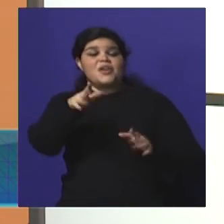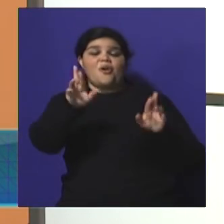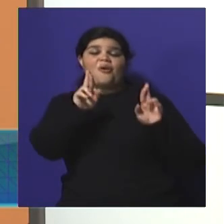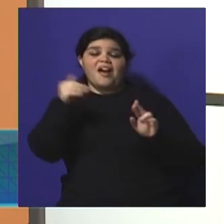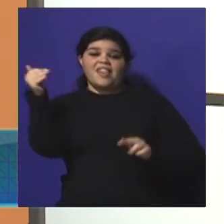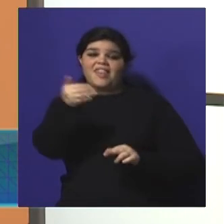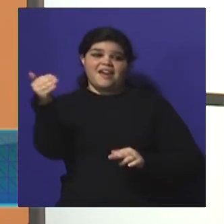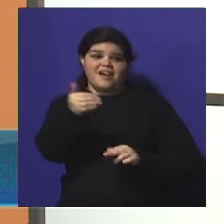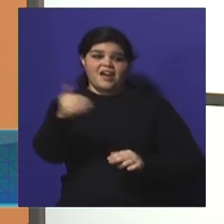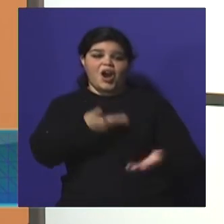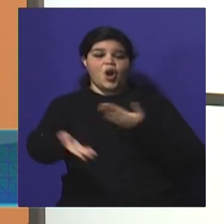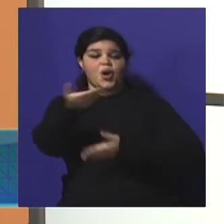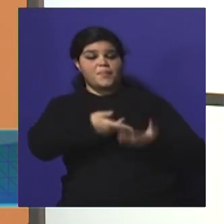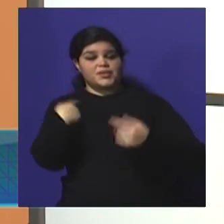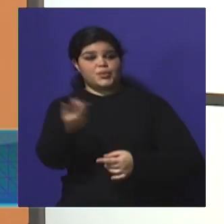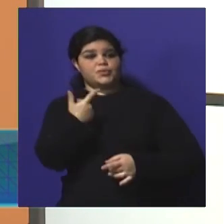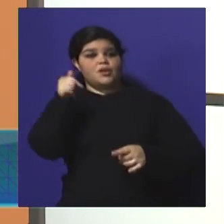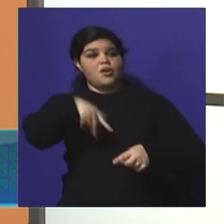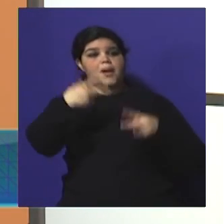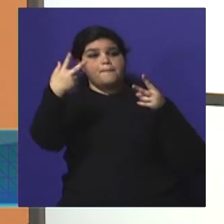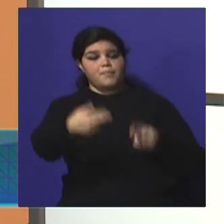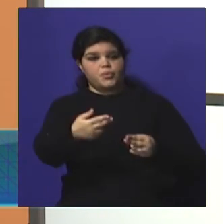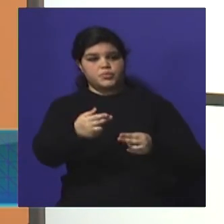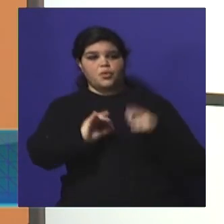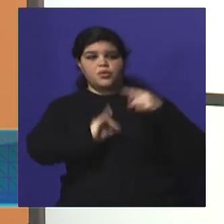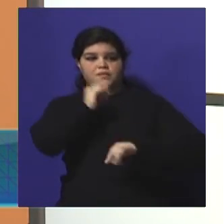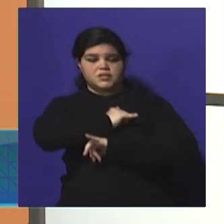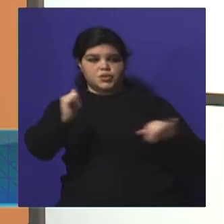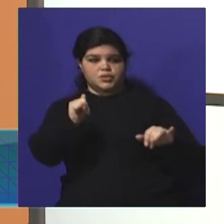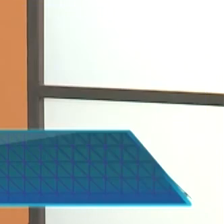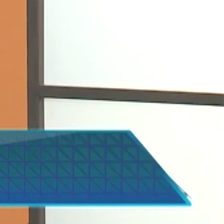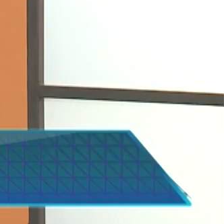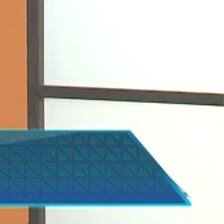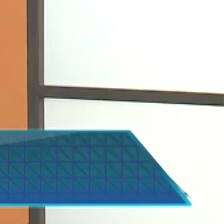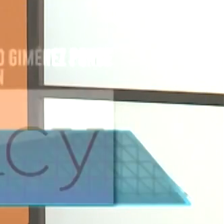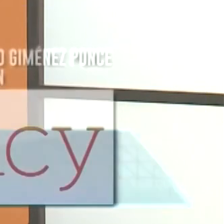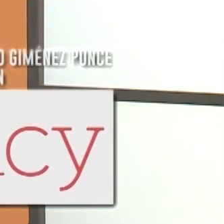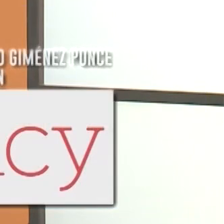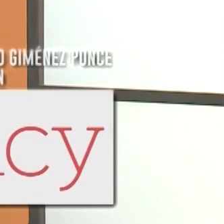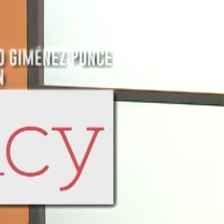a compartir algunos contenidos. Y hacemos una pausa en Universidad Noticias. Nos queda un bloque más. Ya venimos.